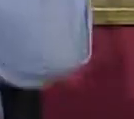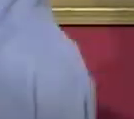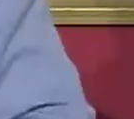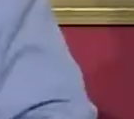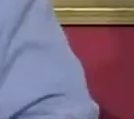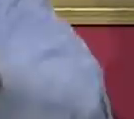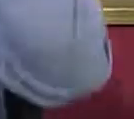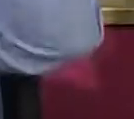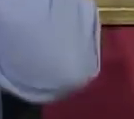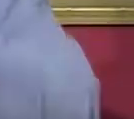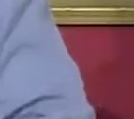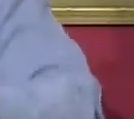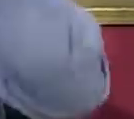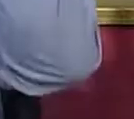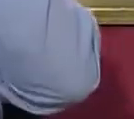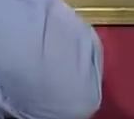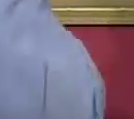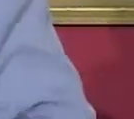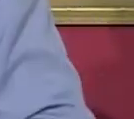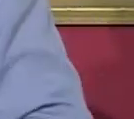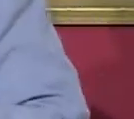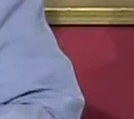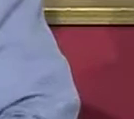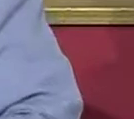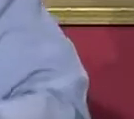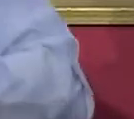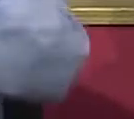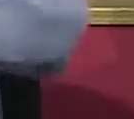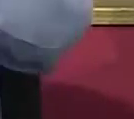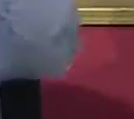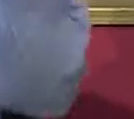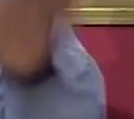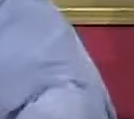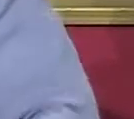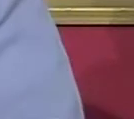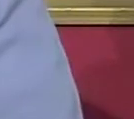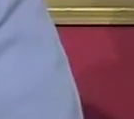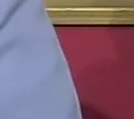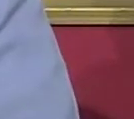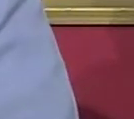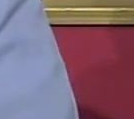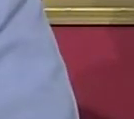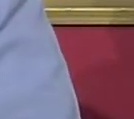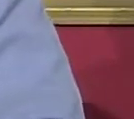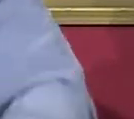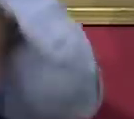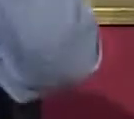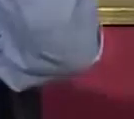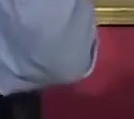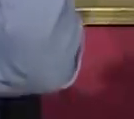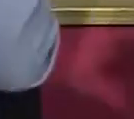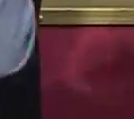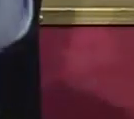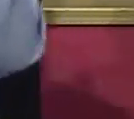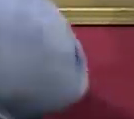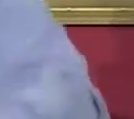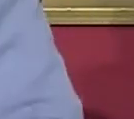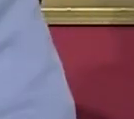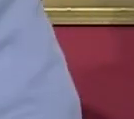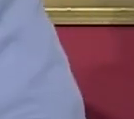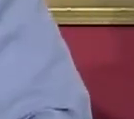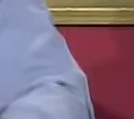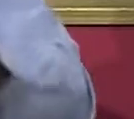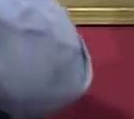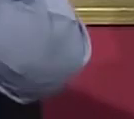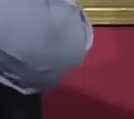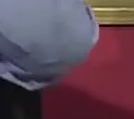la palabra que Cristo le dio a los discípulos. Alboroto de la gente por muchos lugares. La gente empezarán